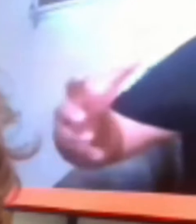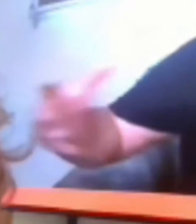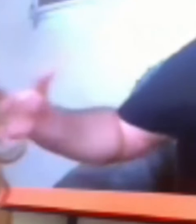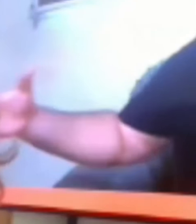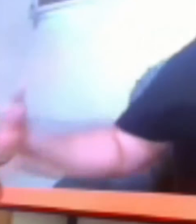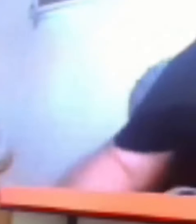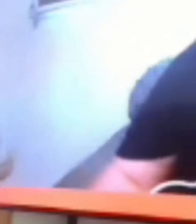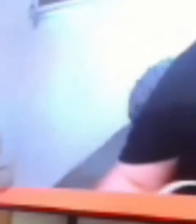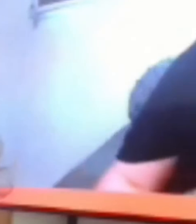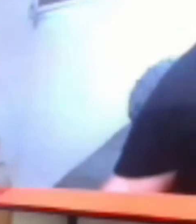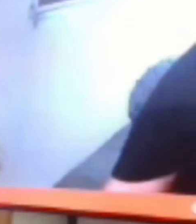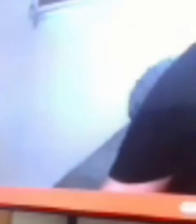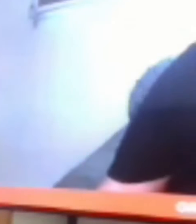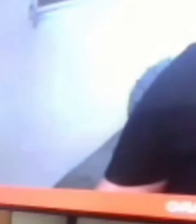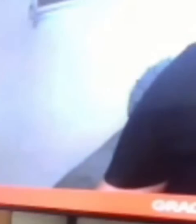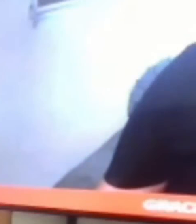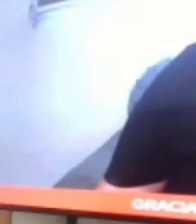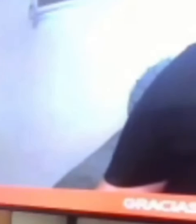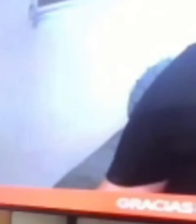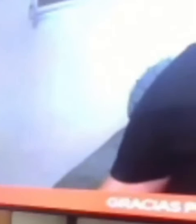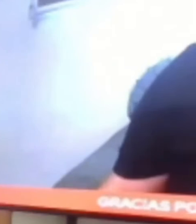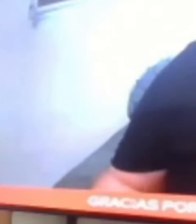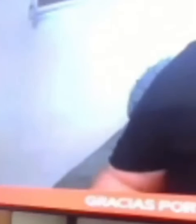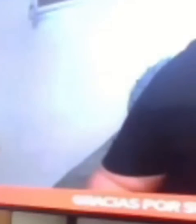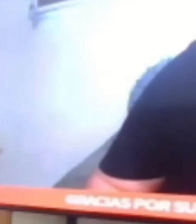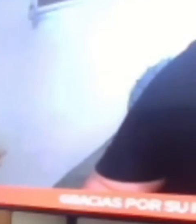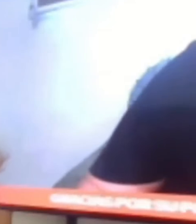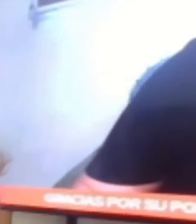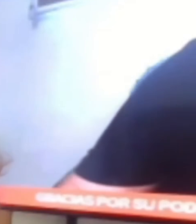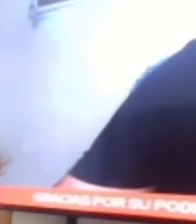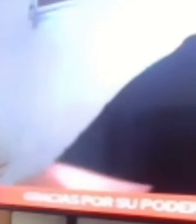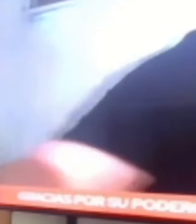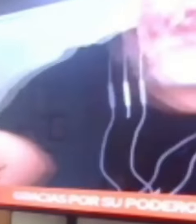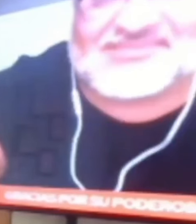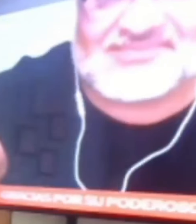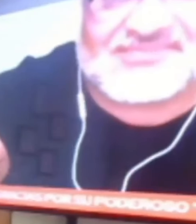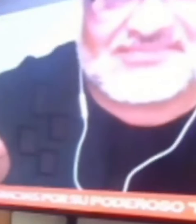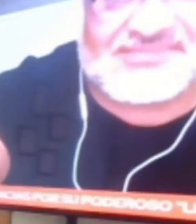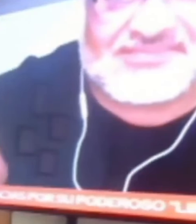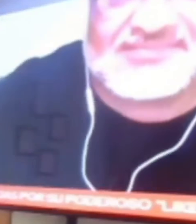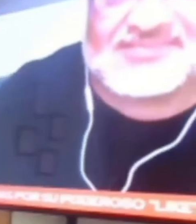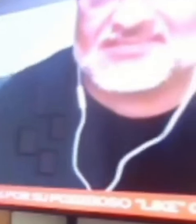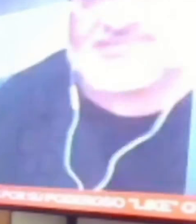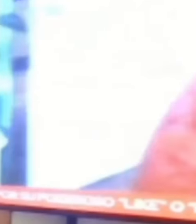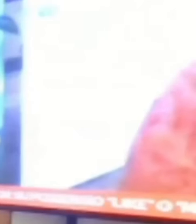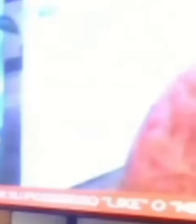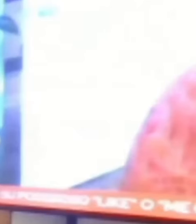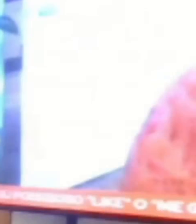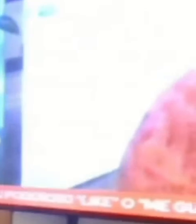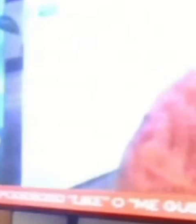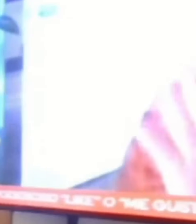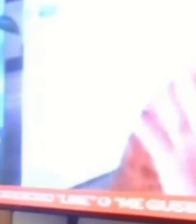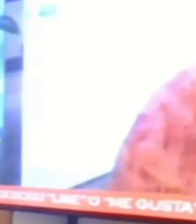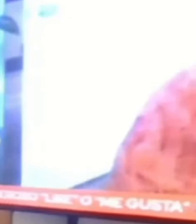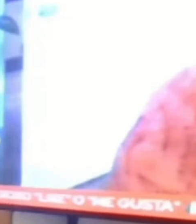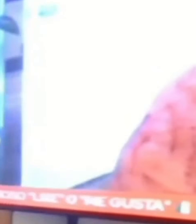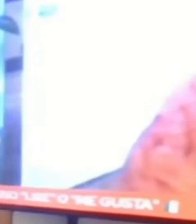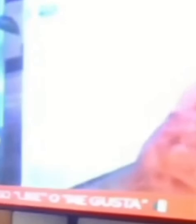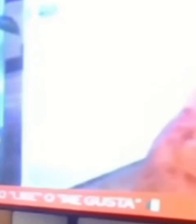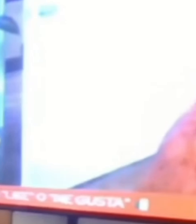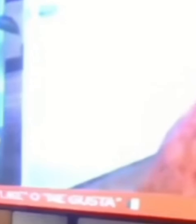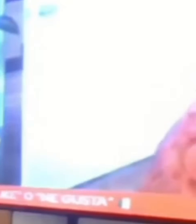y ahora muy bien continúa este chico Pedrero hoy en la mañanera